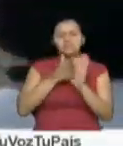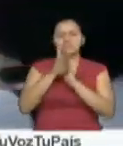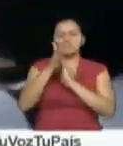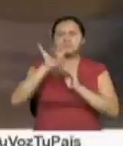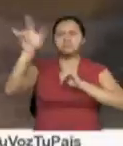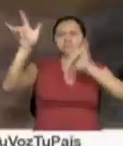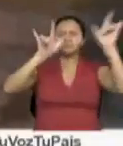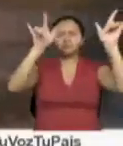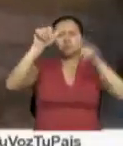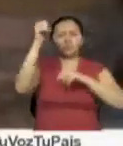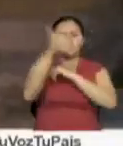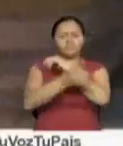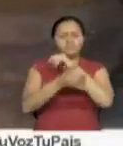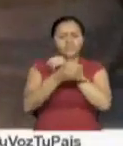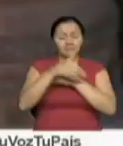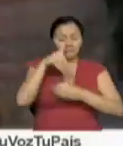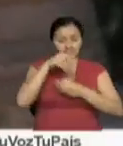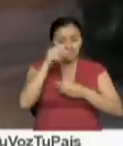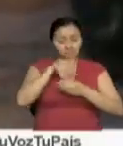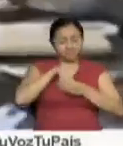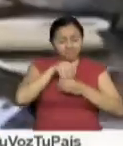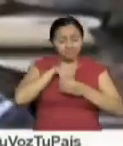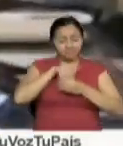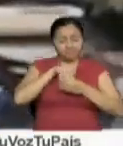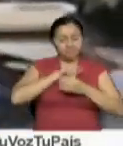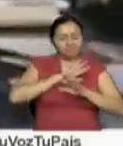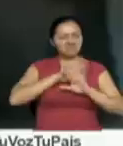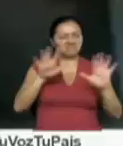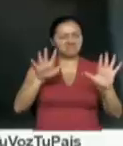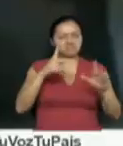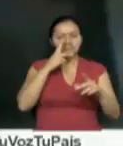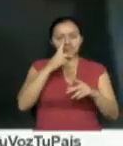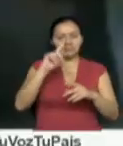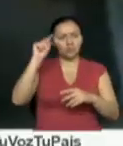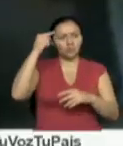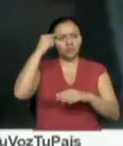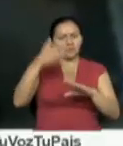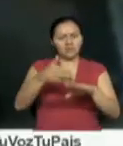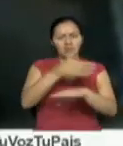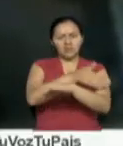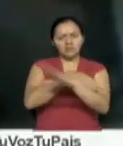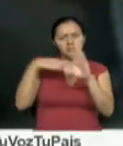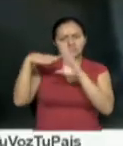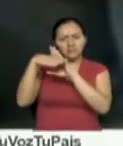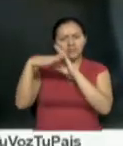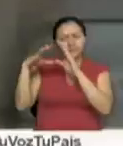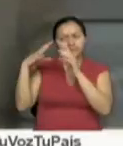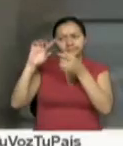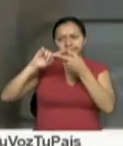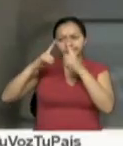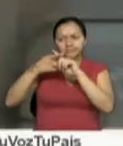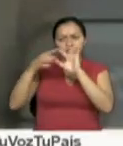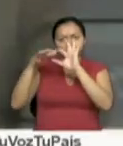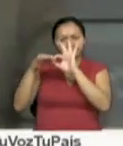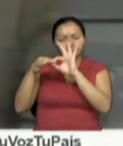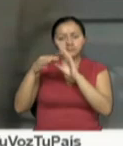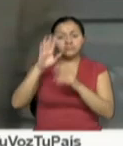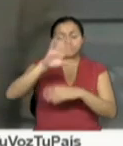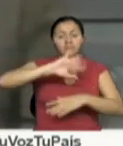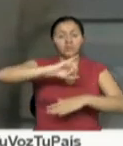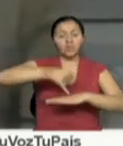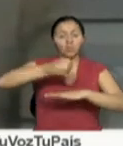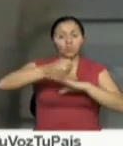lejanas, pues los ahorros de toda su vida los había congelado un gobierno vendido a la banca. La Junta